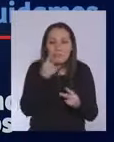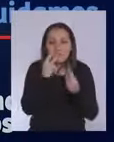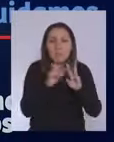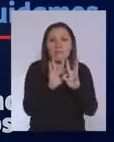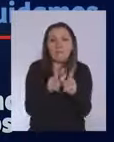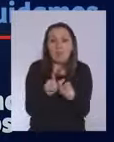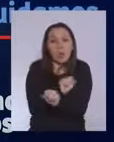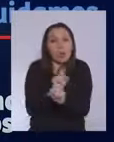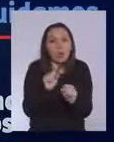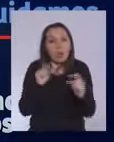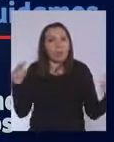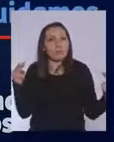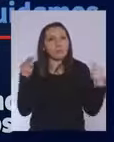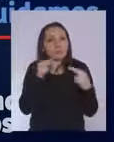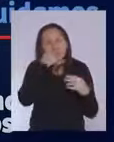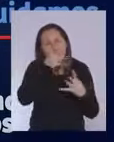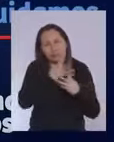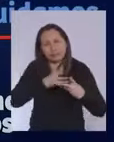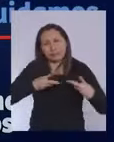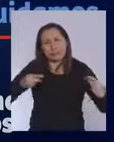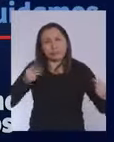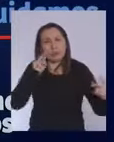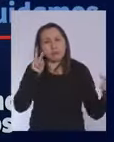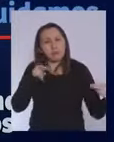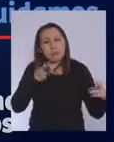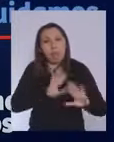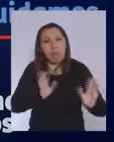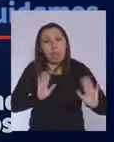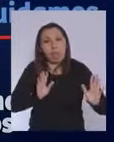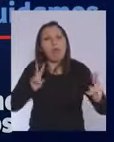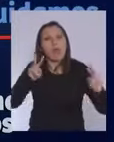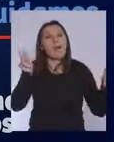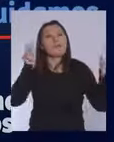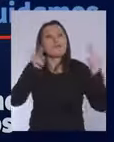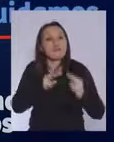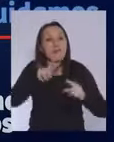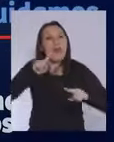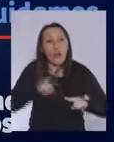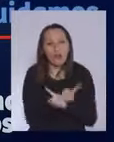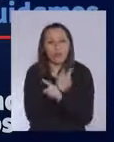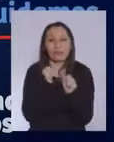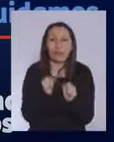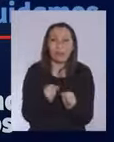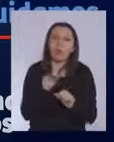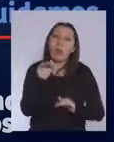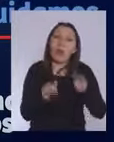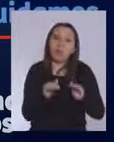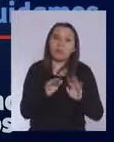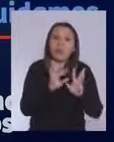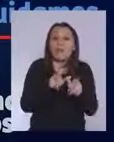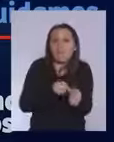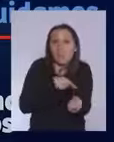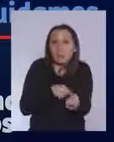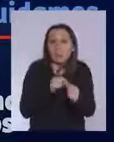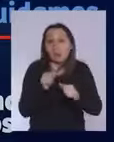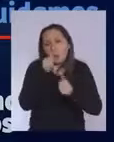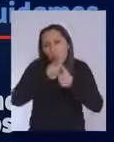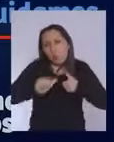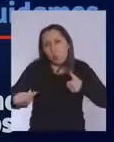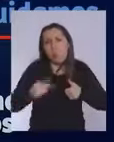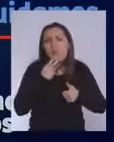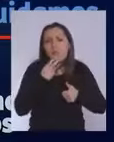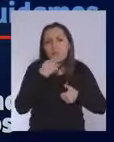familias que no han podido reencontrarse en mucho tiempo y esto es un permiso que permite eso a veces existen familiares enfermos que nos